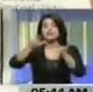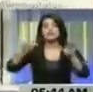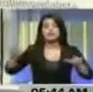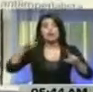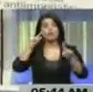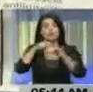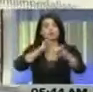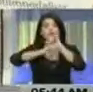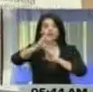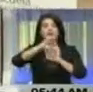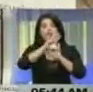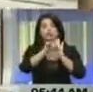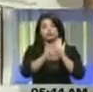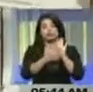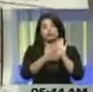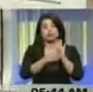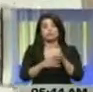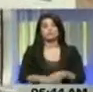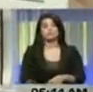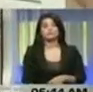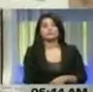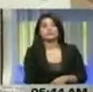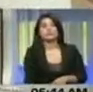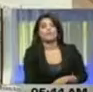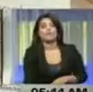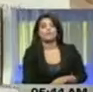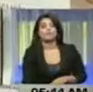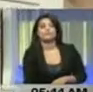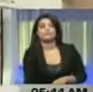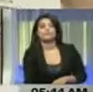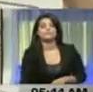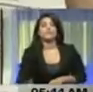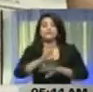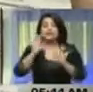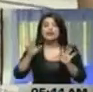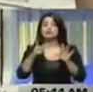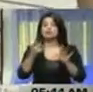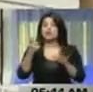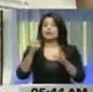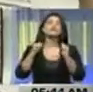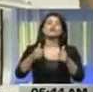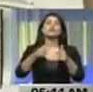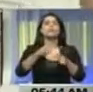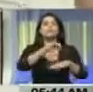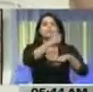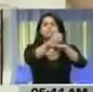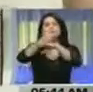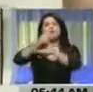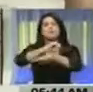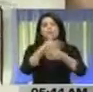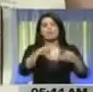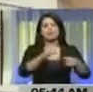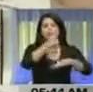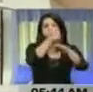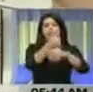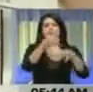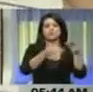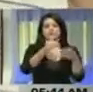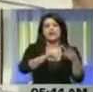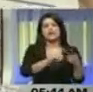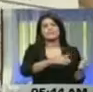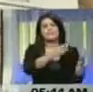Magna Constituyente. Ya dieron todo el giro por los poderes públicos, arrancaron por el poder judicial, luego